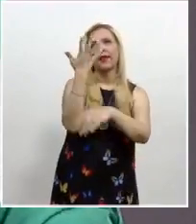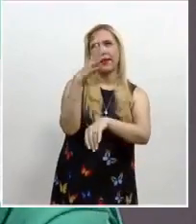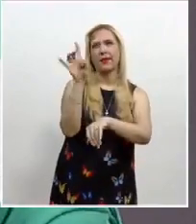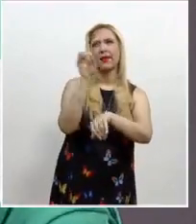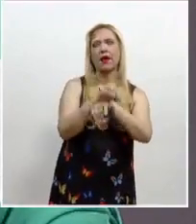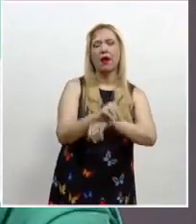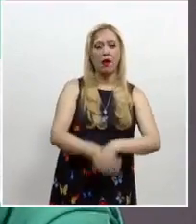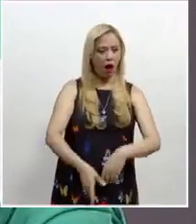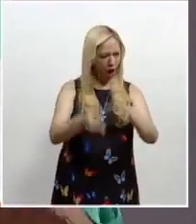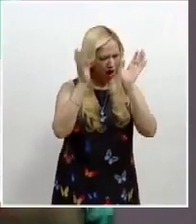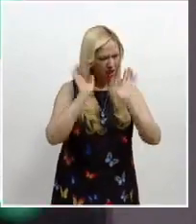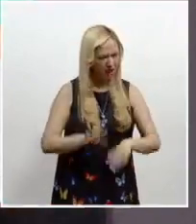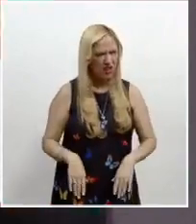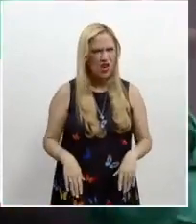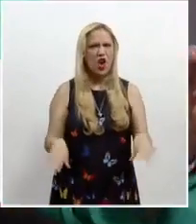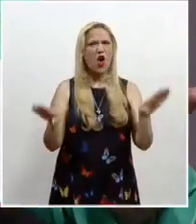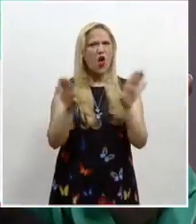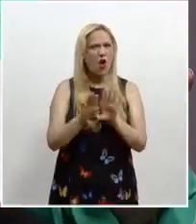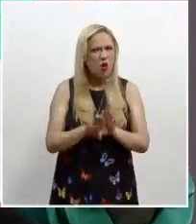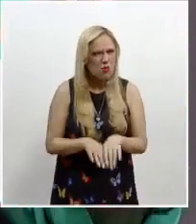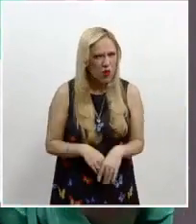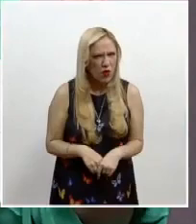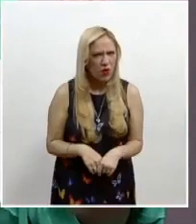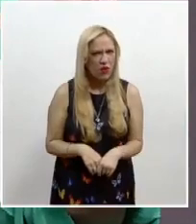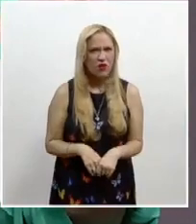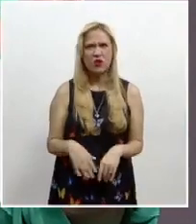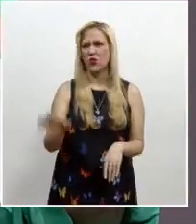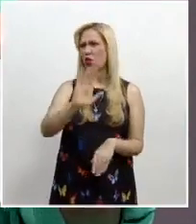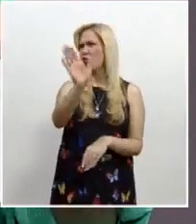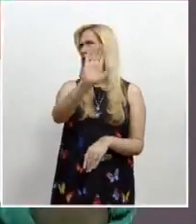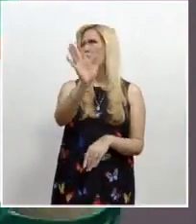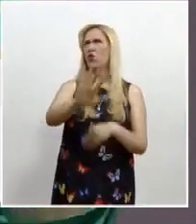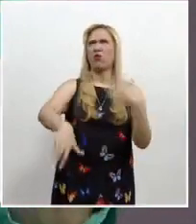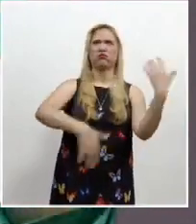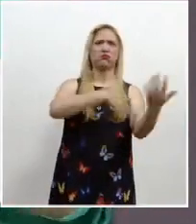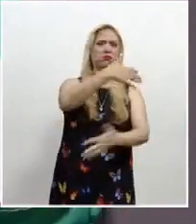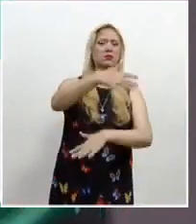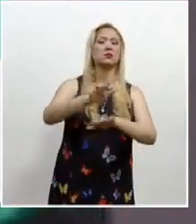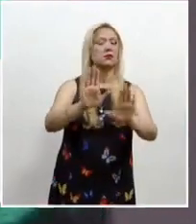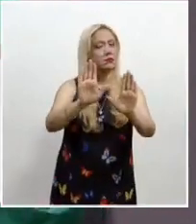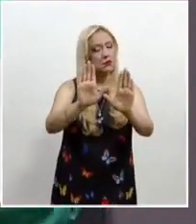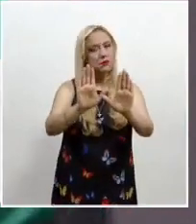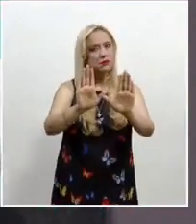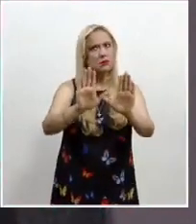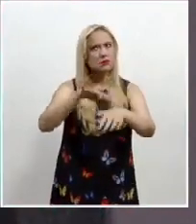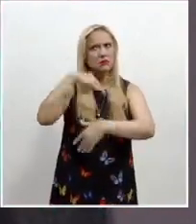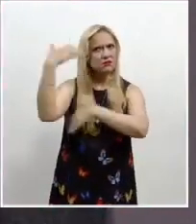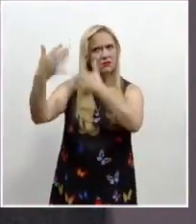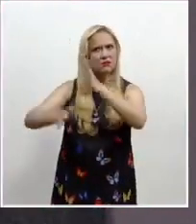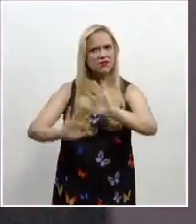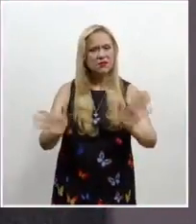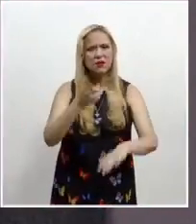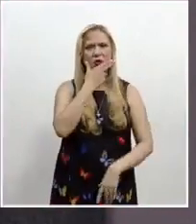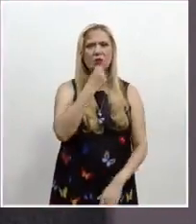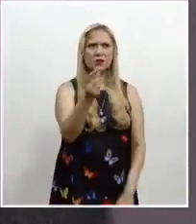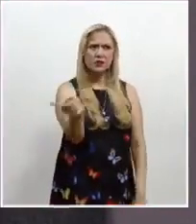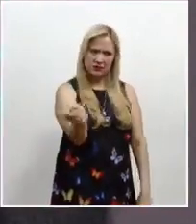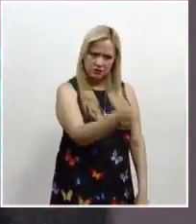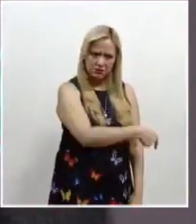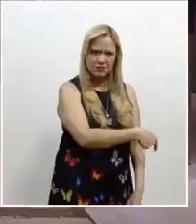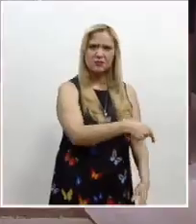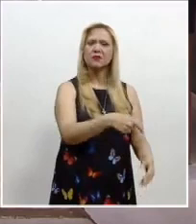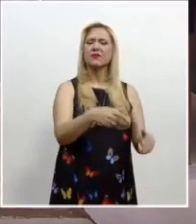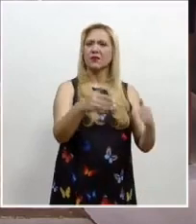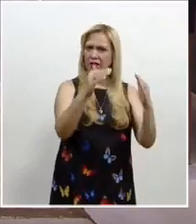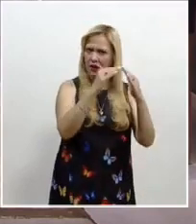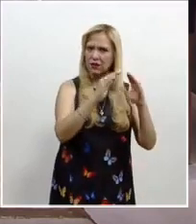pues ¿cómo? El mundo se va a caer. Dije, no, espérame tantito, el mundo no se va a caer si los hombres se van